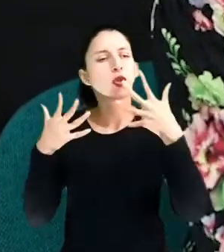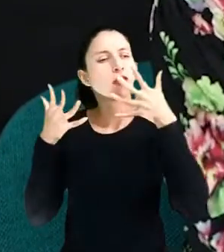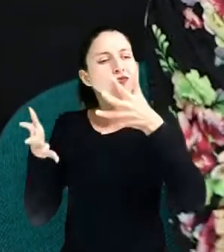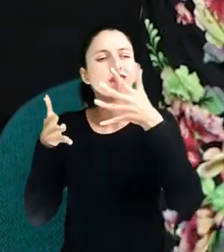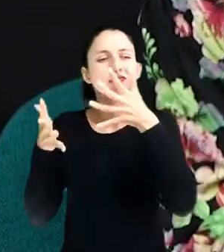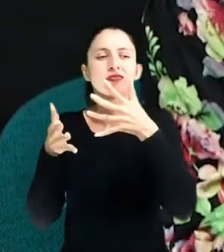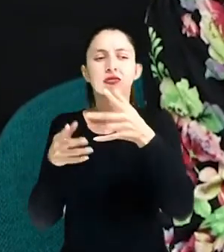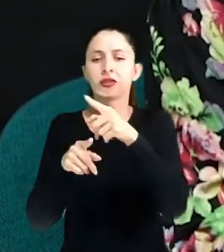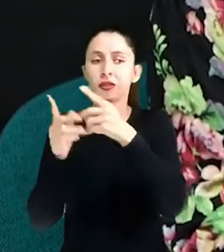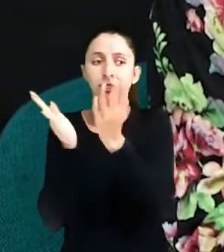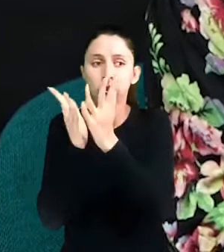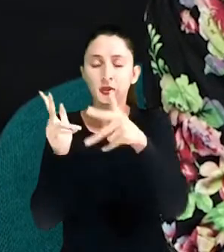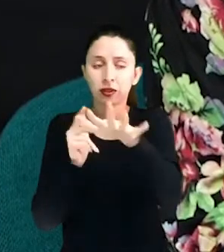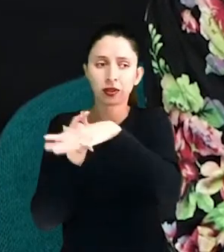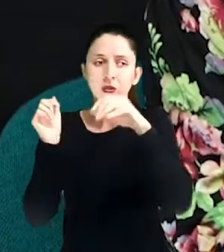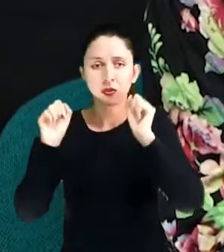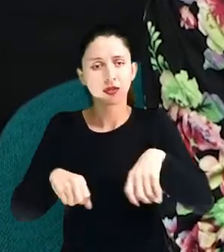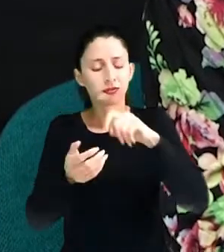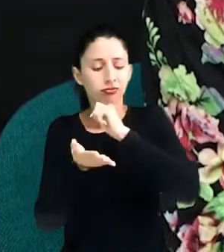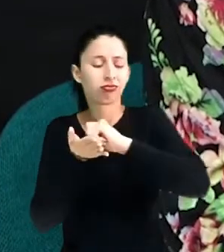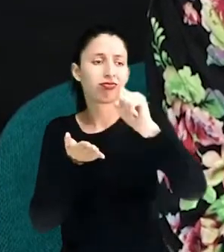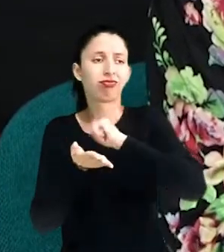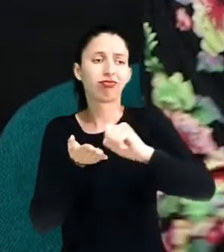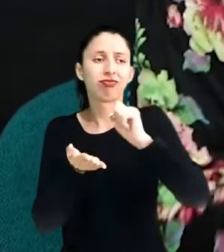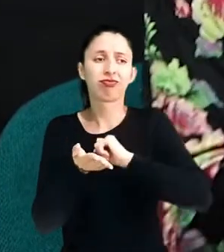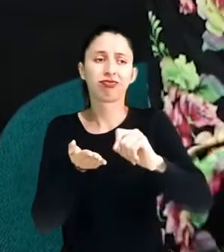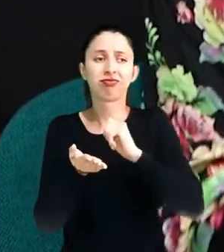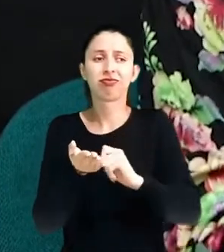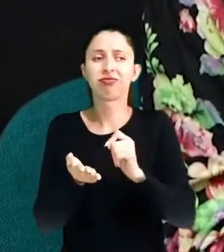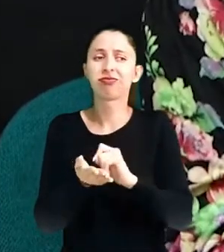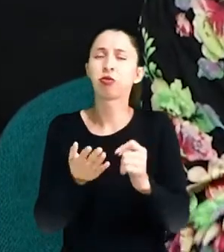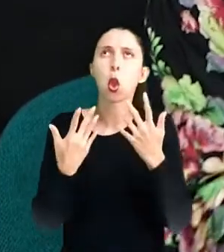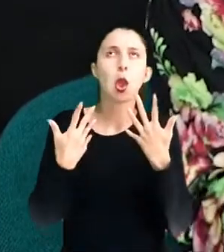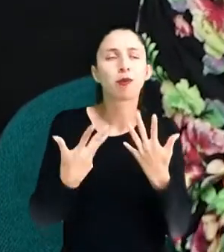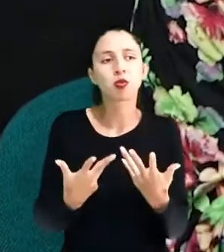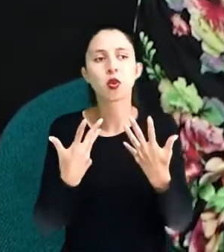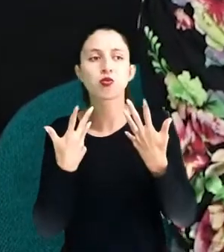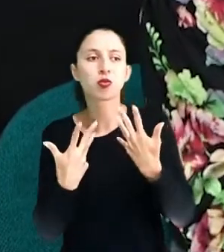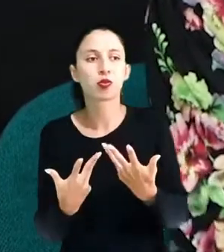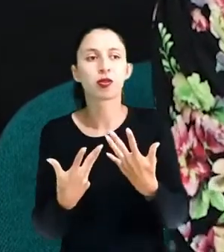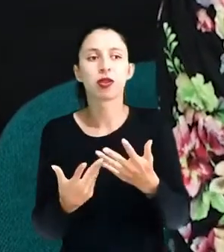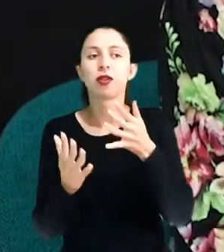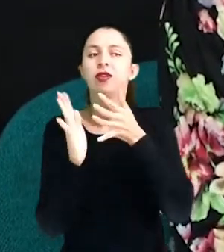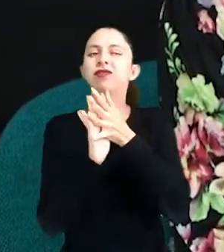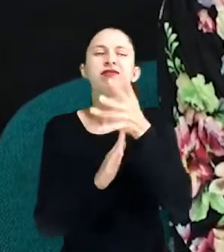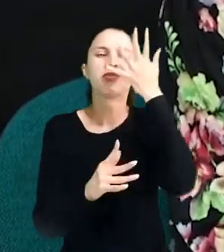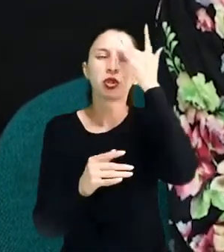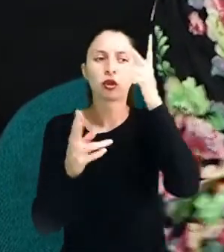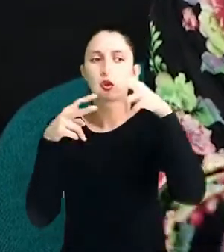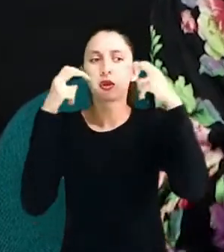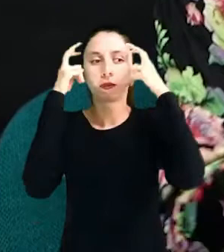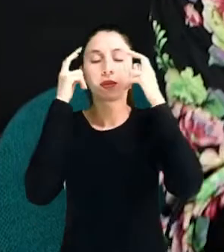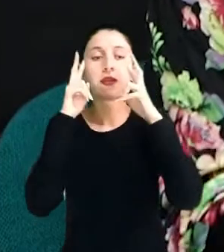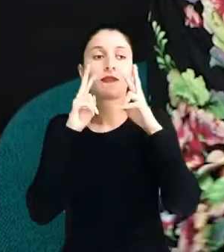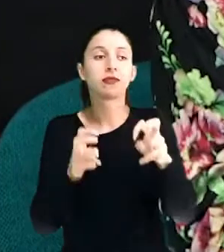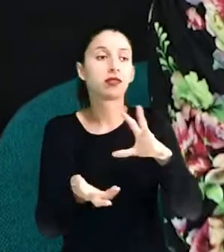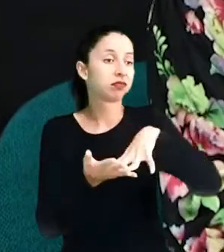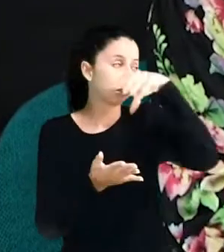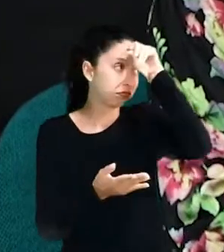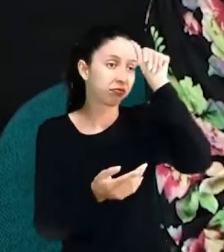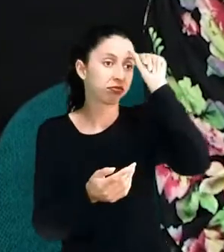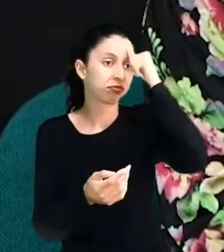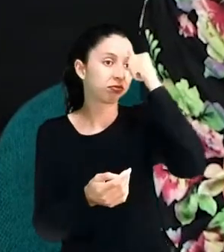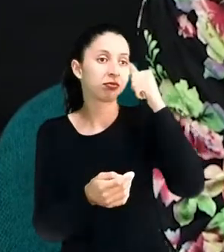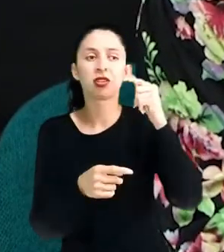conocimiento, ¿no? Esta será una de las maneras que hay para que se siga transmitiendo ese conocimiento, para que no se quede guardado, sino que sea de